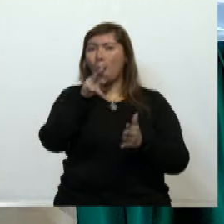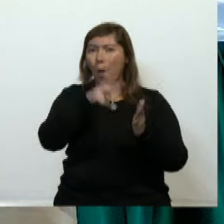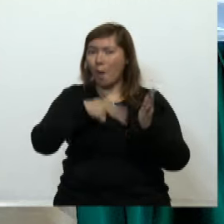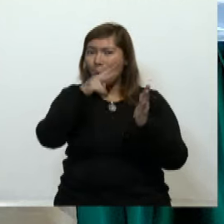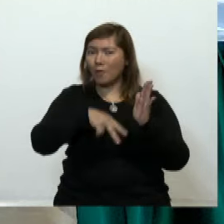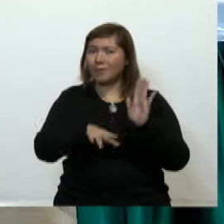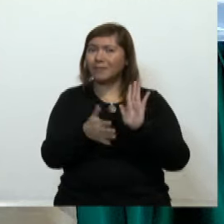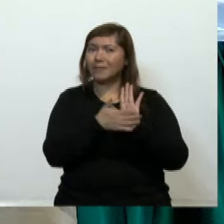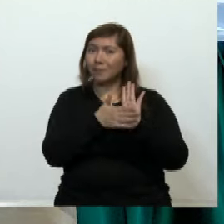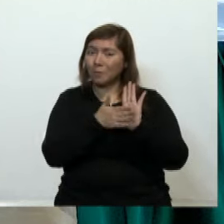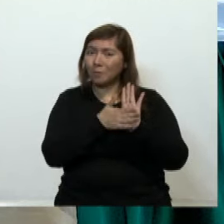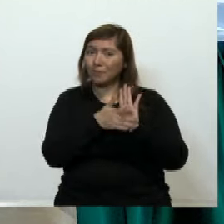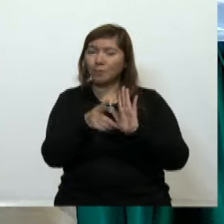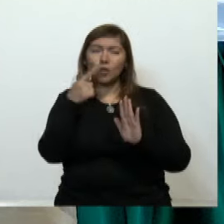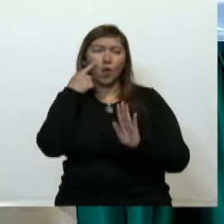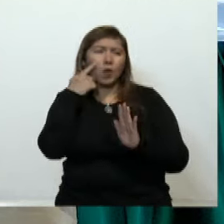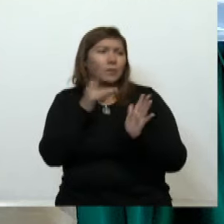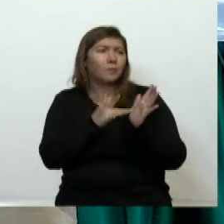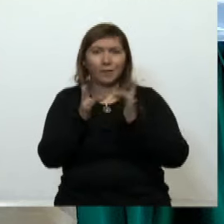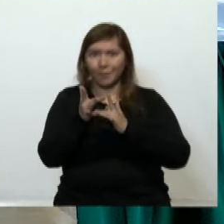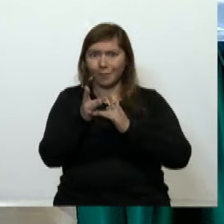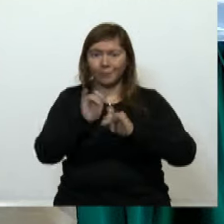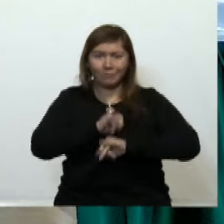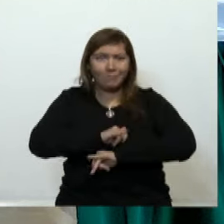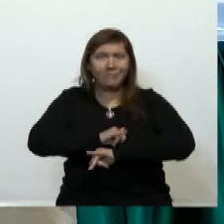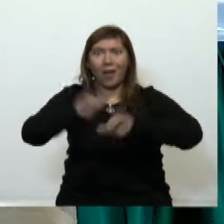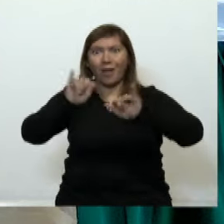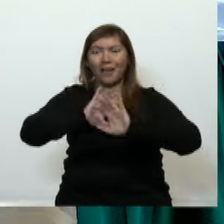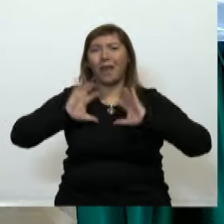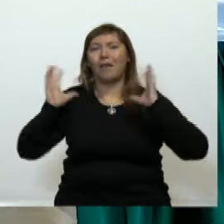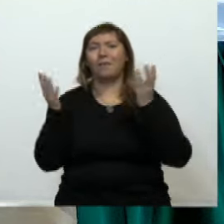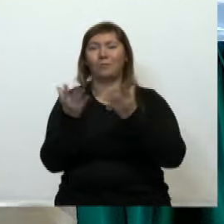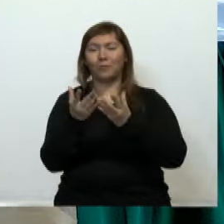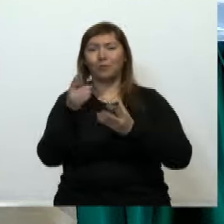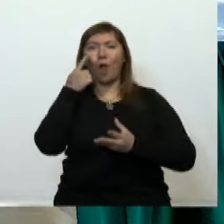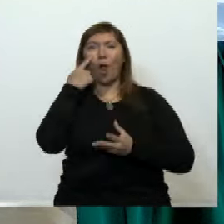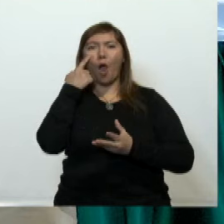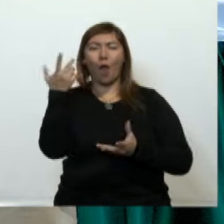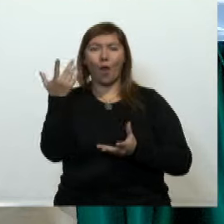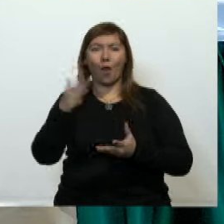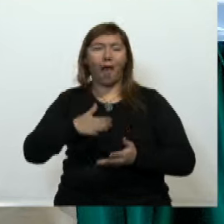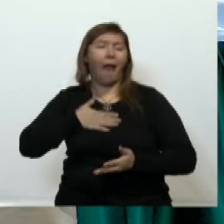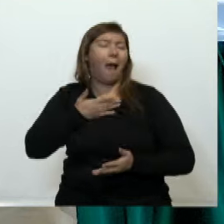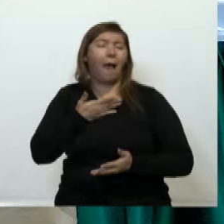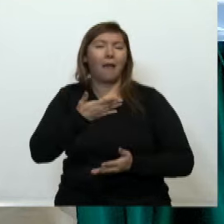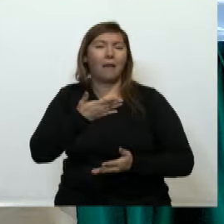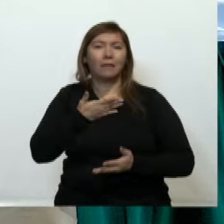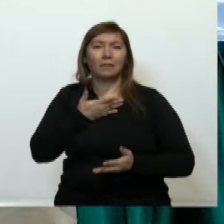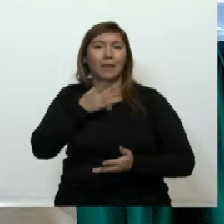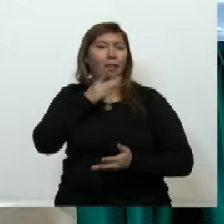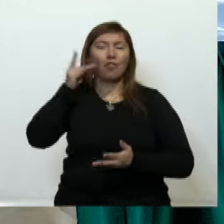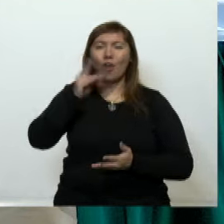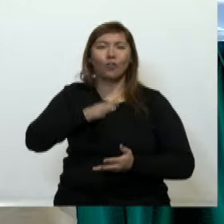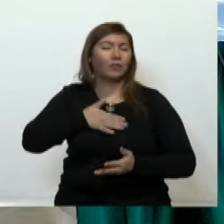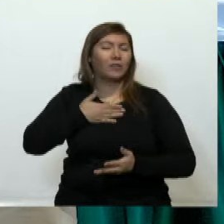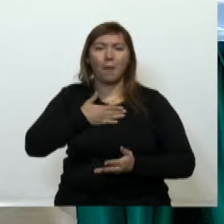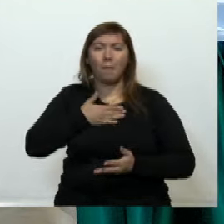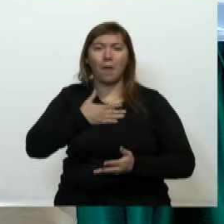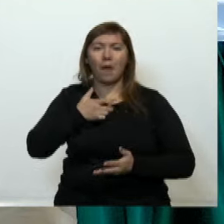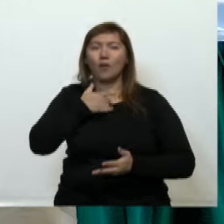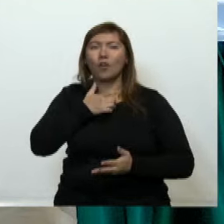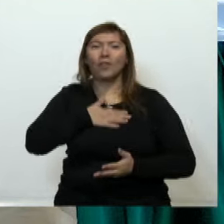Jesús. Transmitámosle al mundo que Dios nos ama. Transmitámosle al mundo que Dios nos quiere felices,